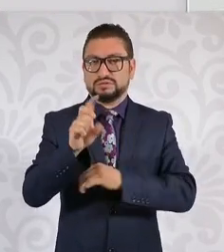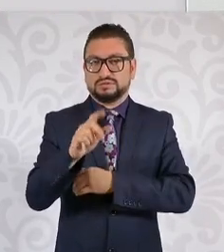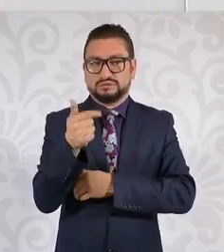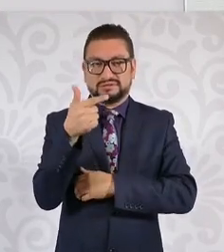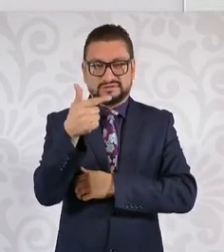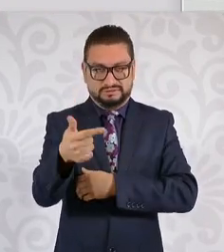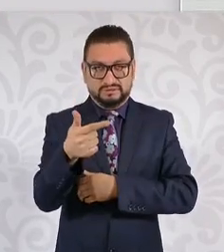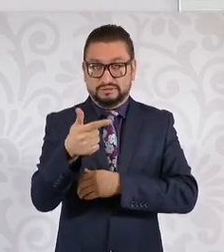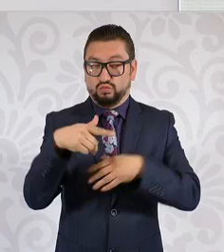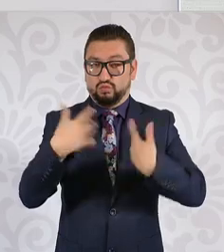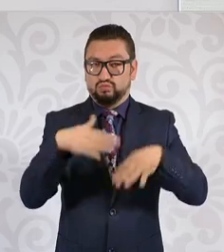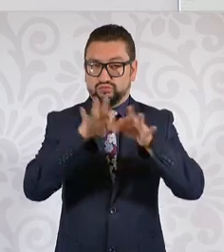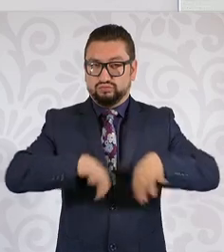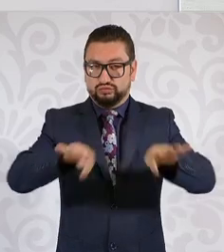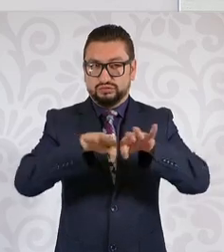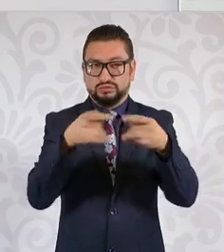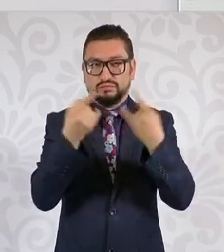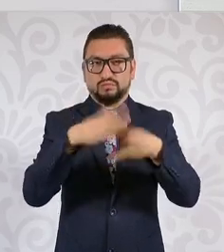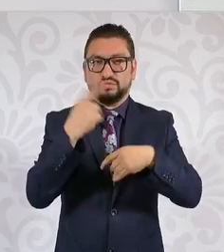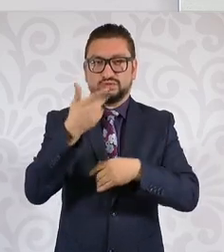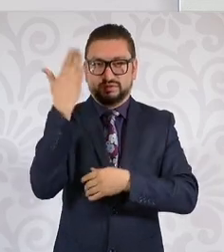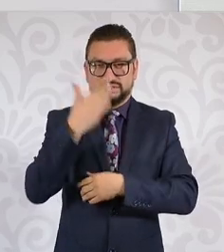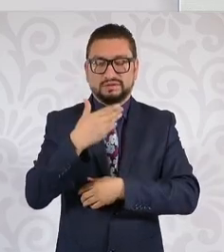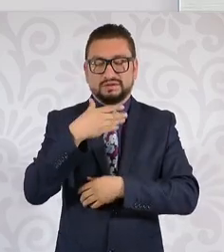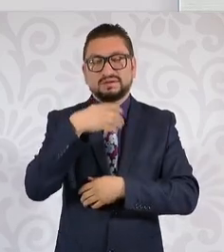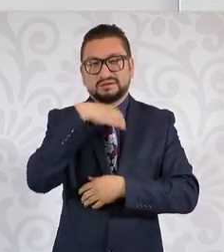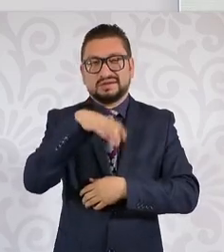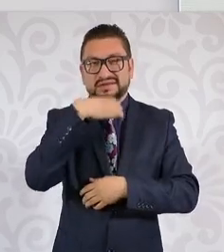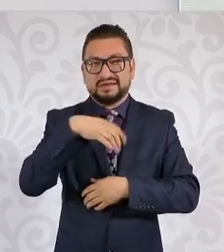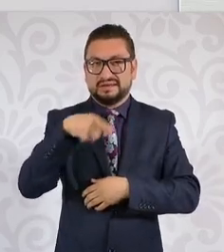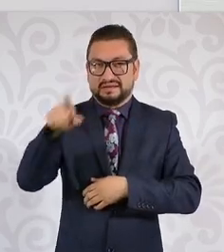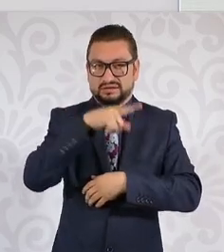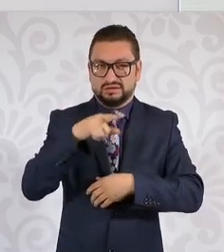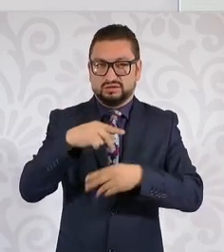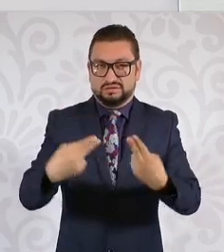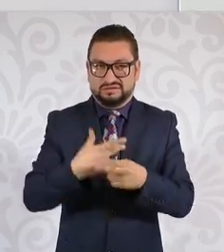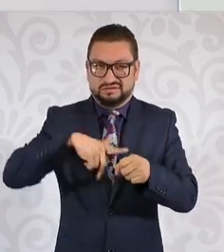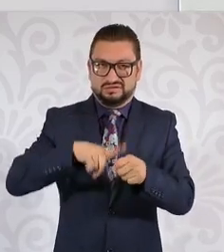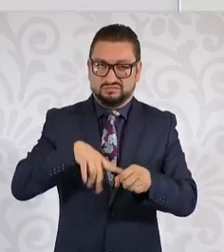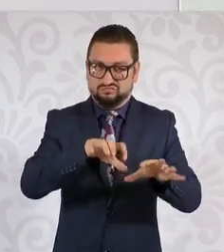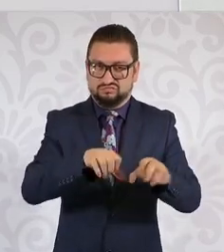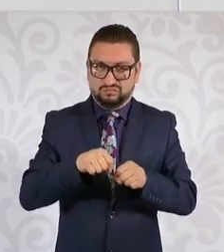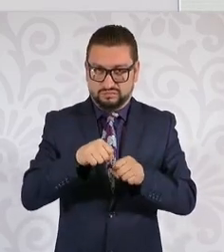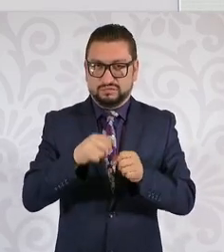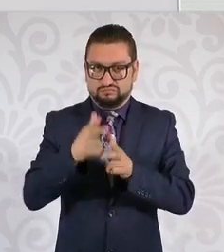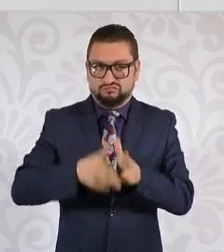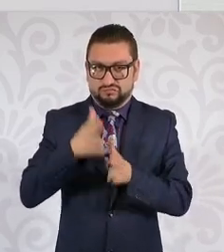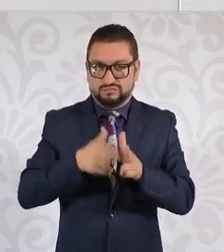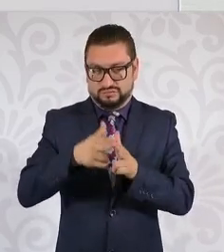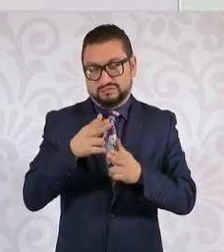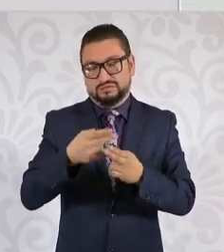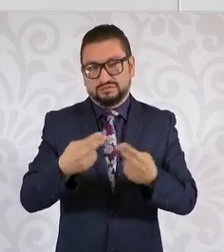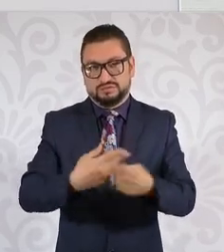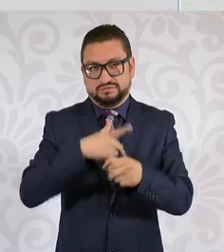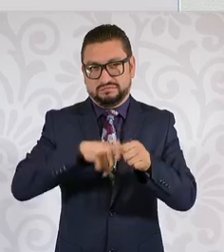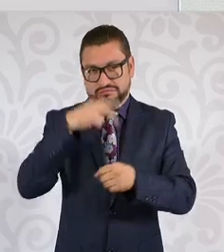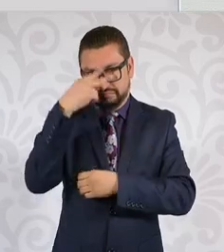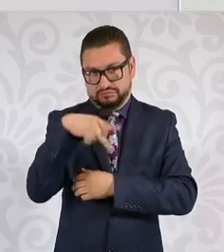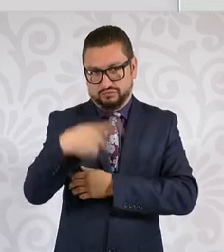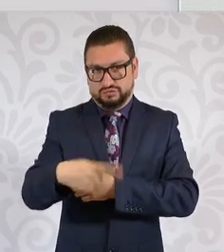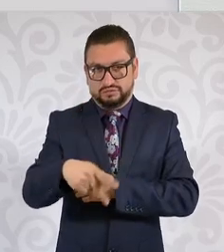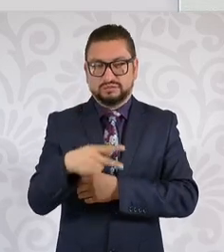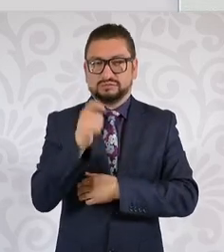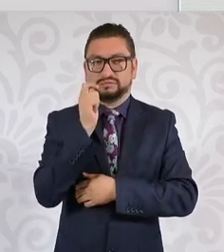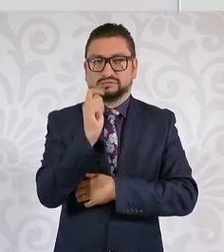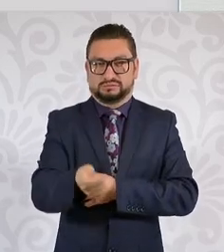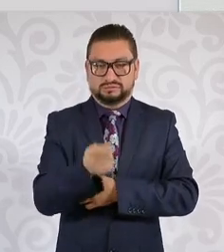1937, es un hito muy importante porque el general Lázaro Cárdenas hizo la nacionalización de Ferrocarriles Nacionales de México. Esto